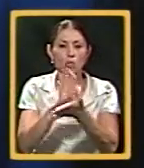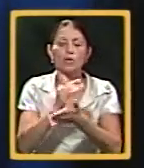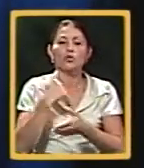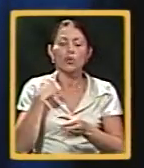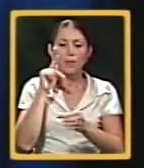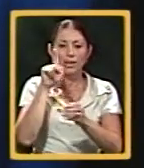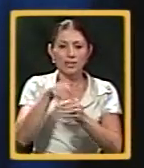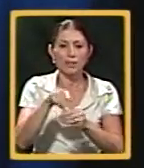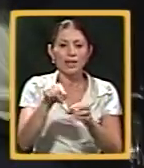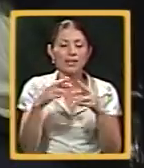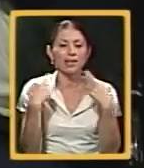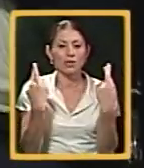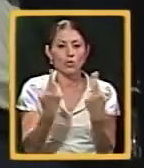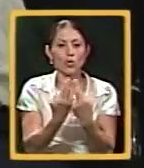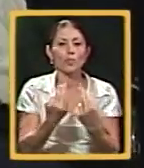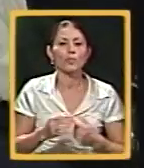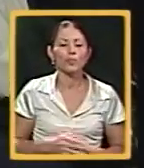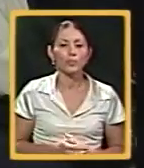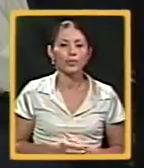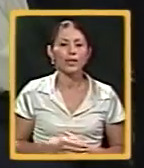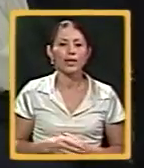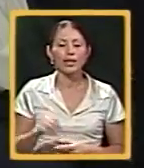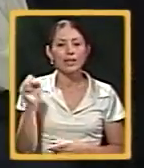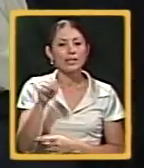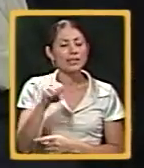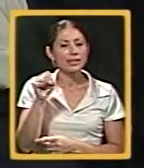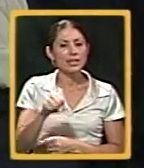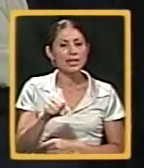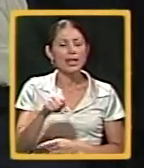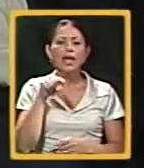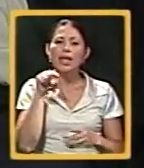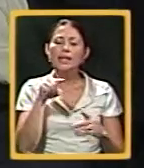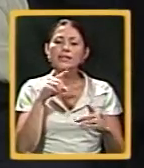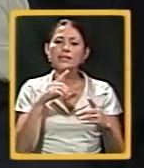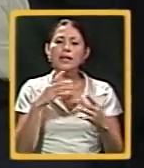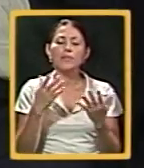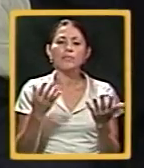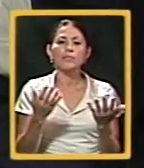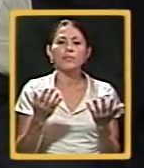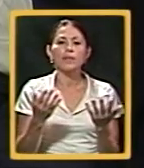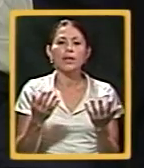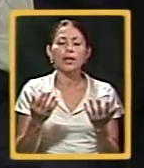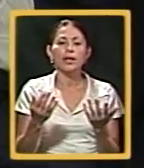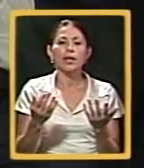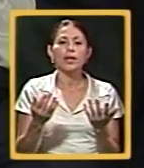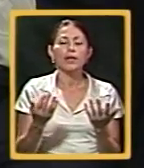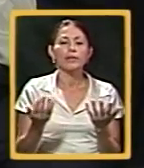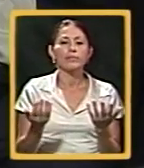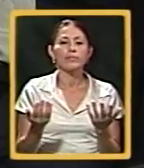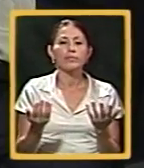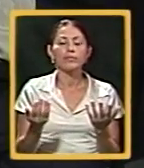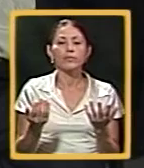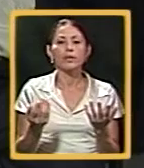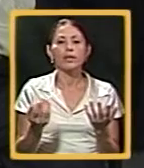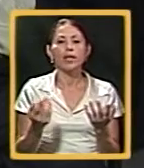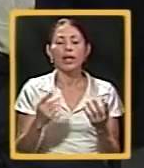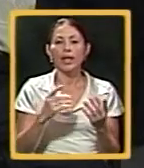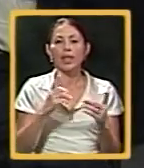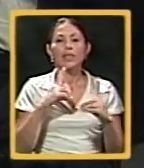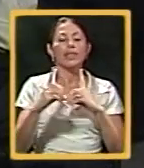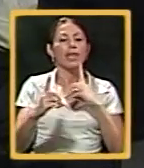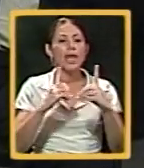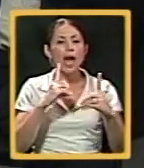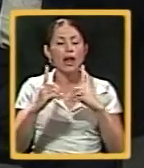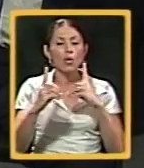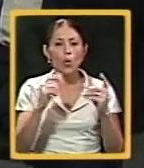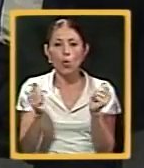esa reunión. Sí. Y me parece que ese diálogo de los, digamos, con los